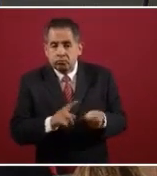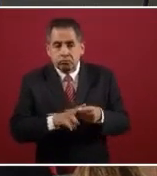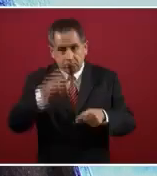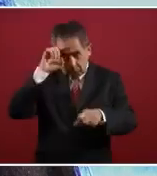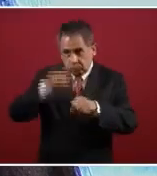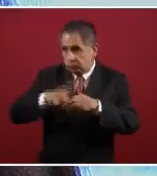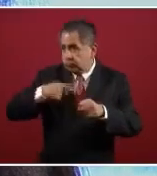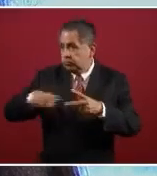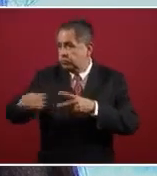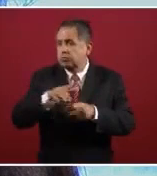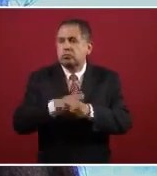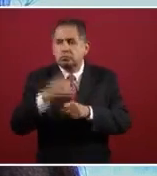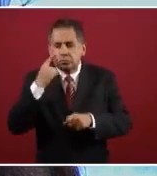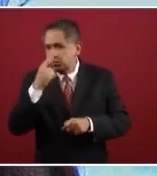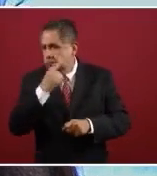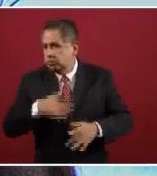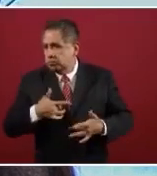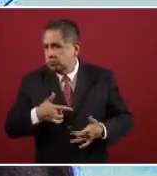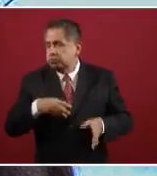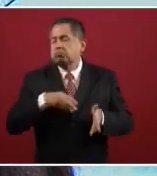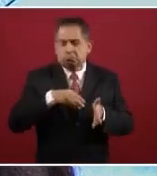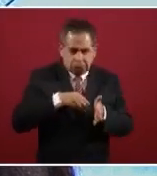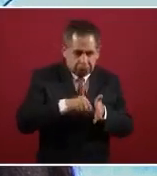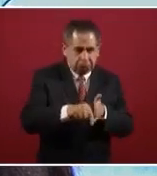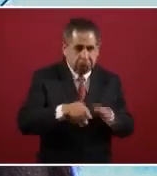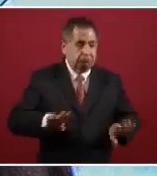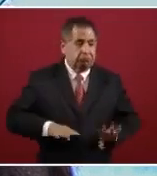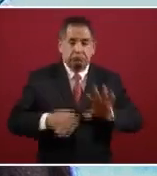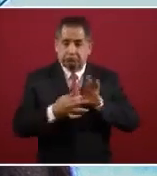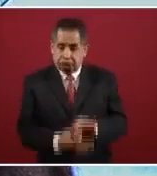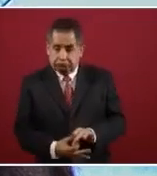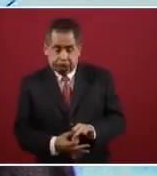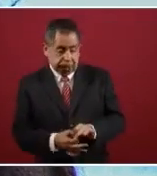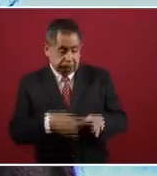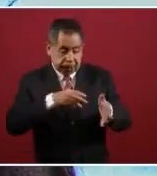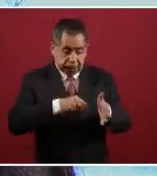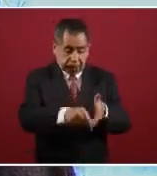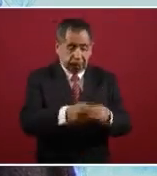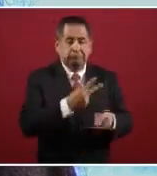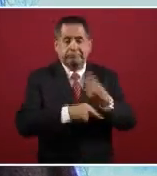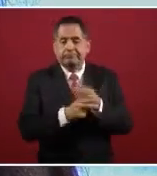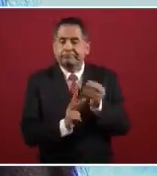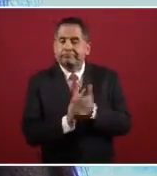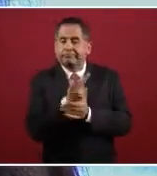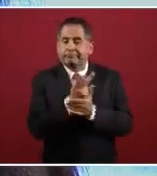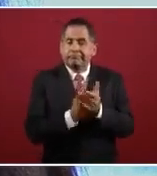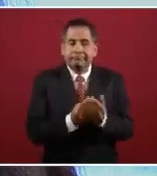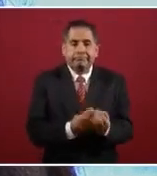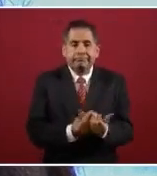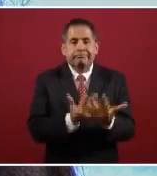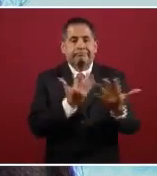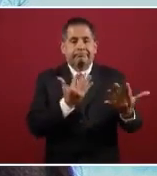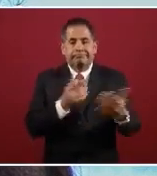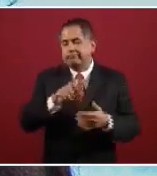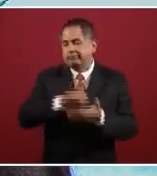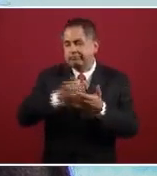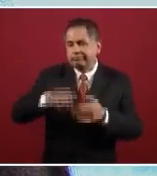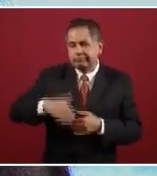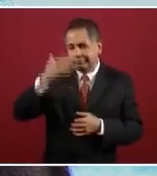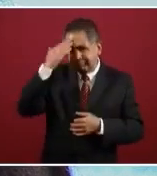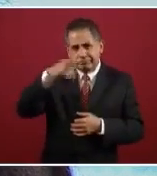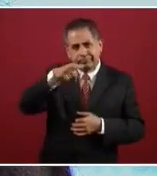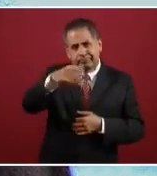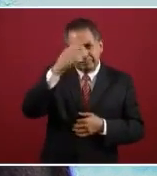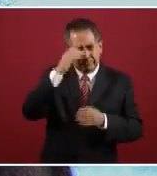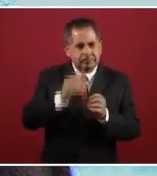gente. Pero recordar que uno de los sistemas agroforestales que México brindó al mundo es el caso de la